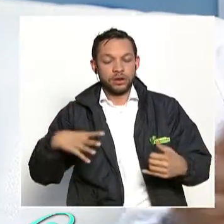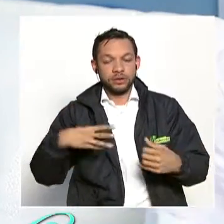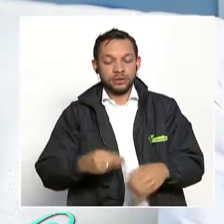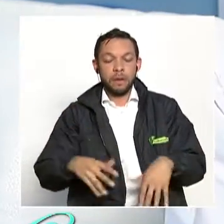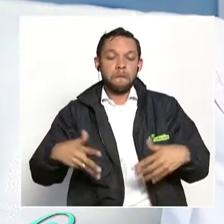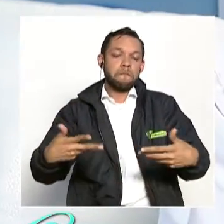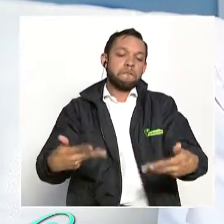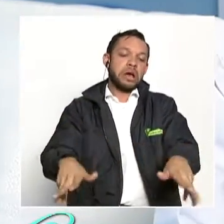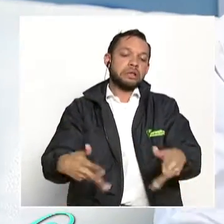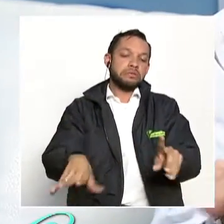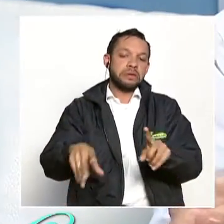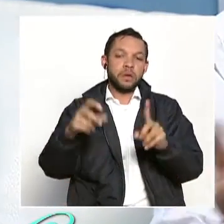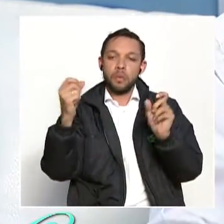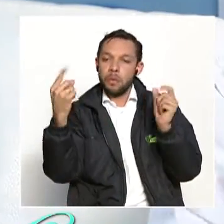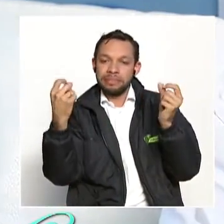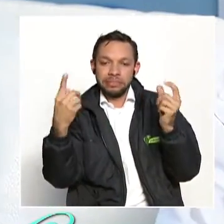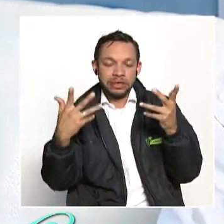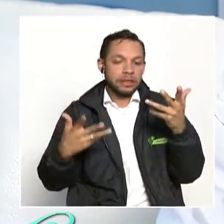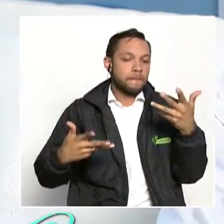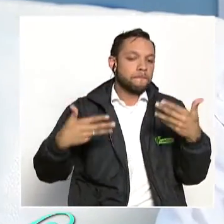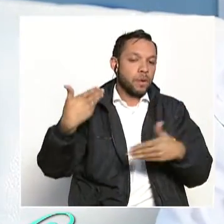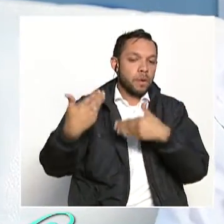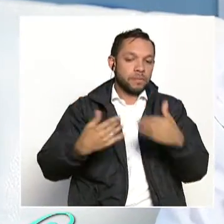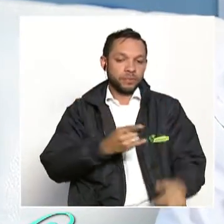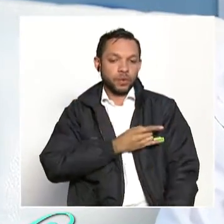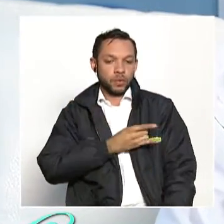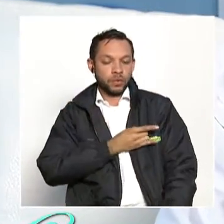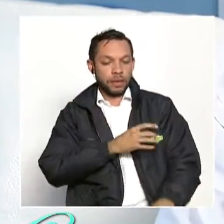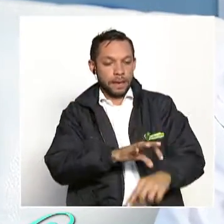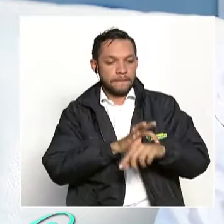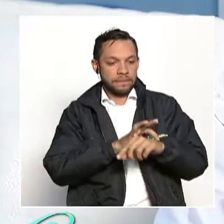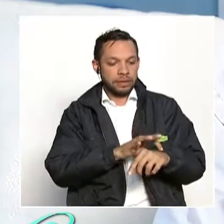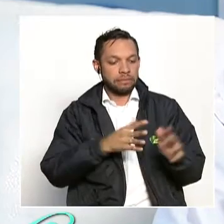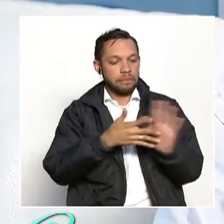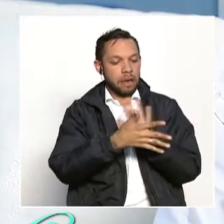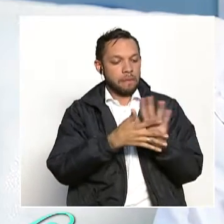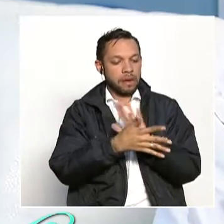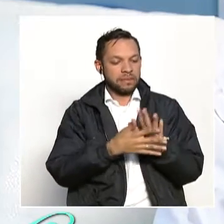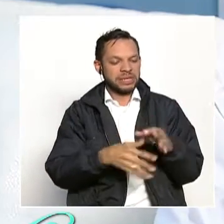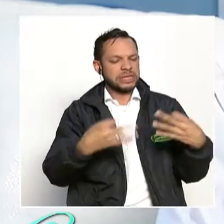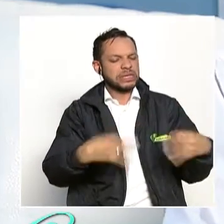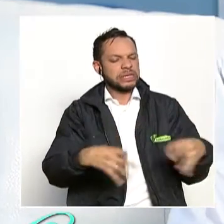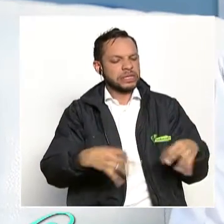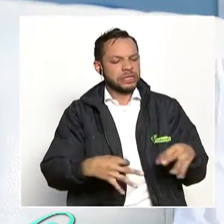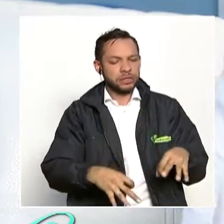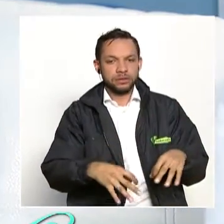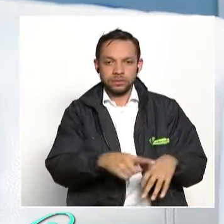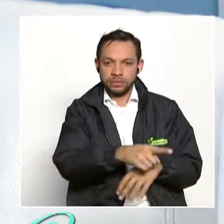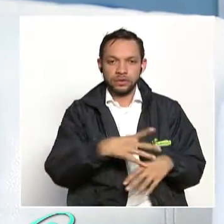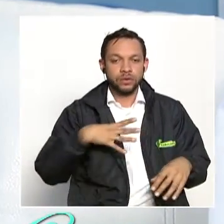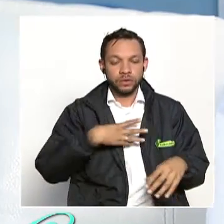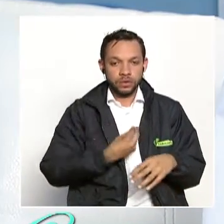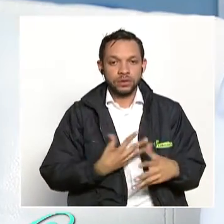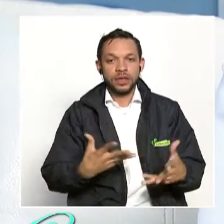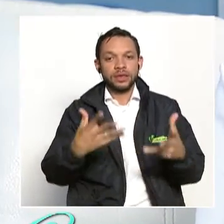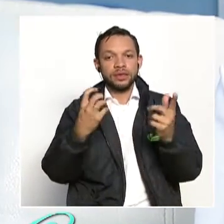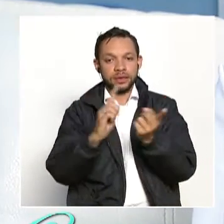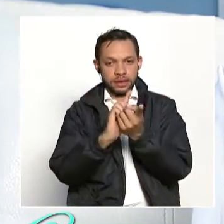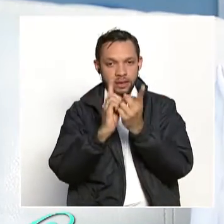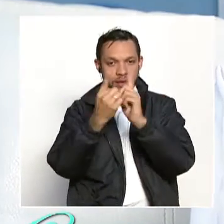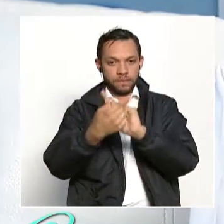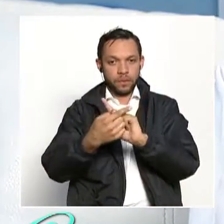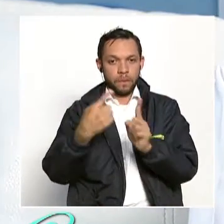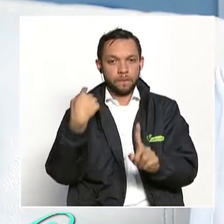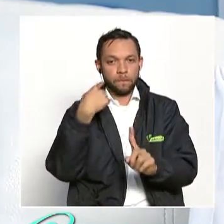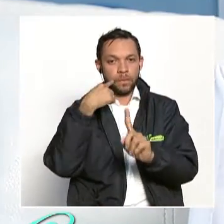medio hablamos de los temas, porque en las facultades de medicina infortunadamente poco se habla de nutrición. Y yo quiero hablar hoy de